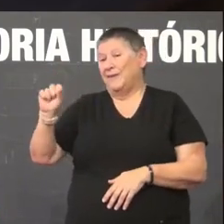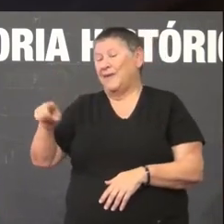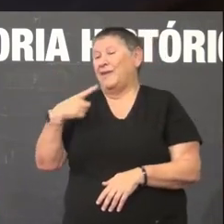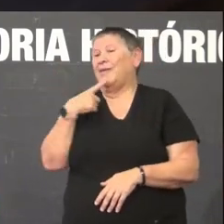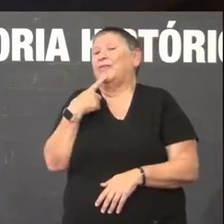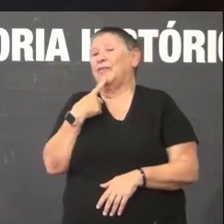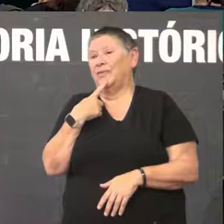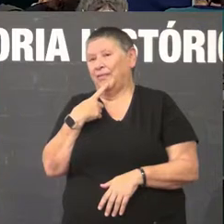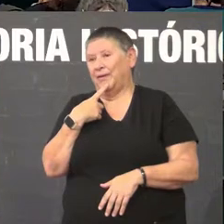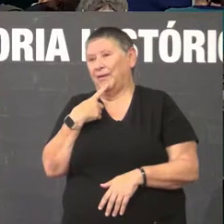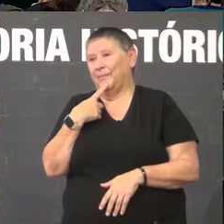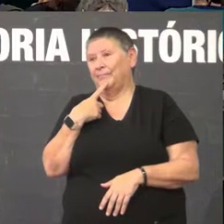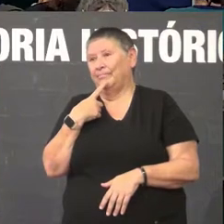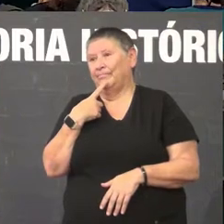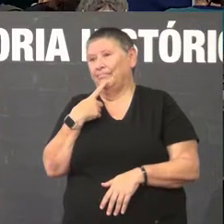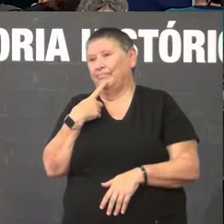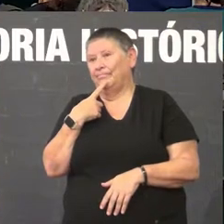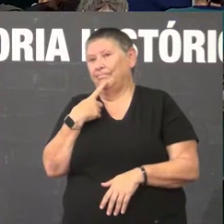decía